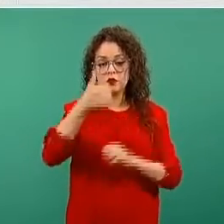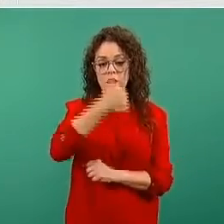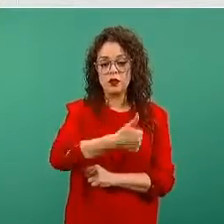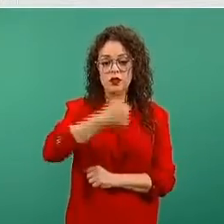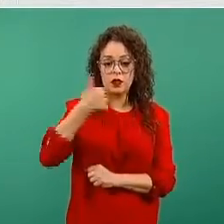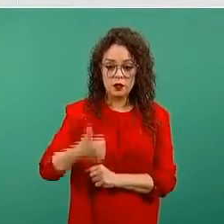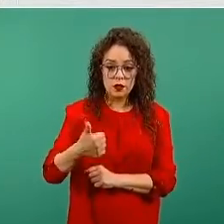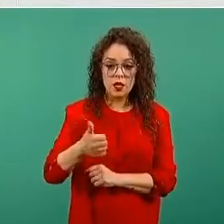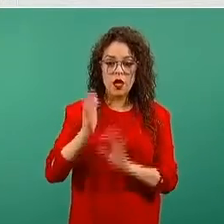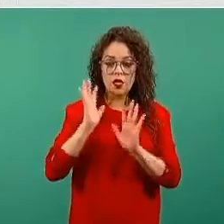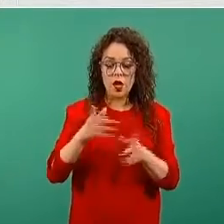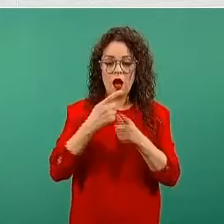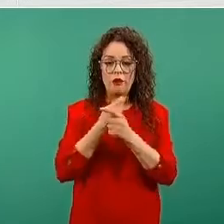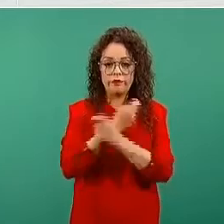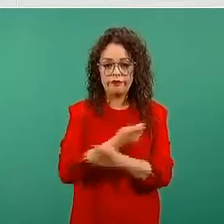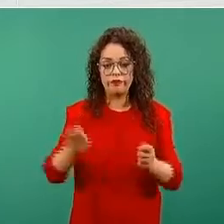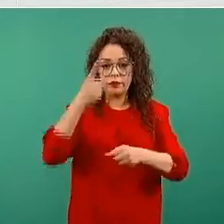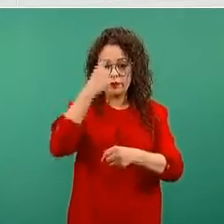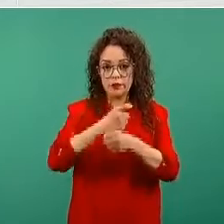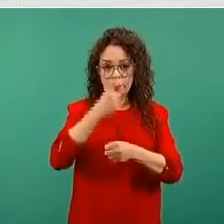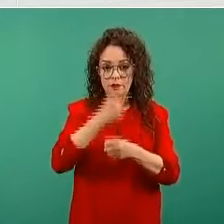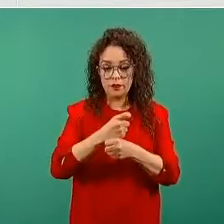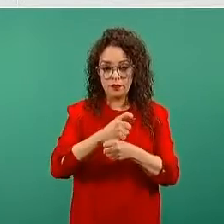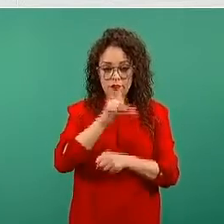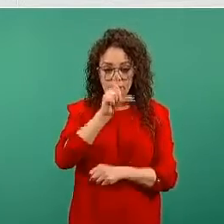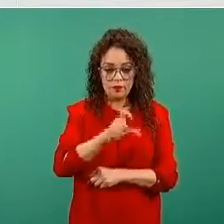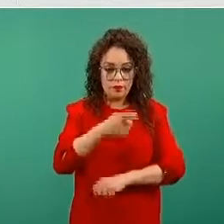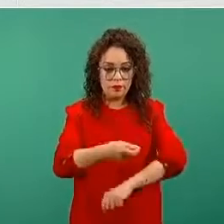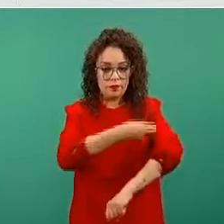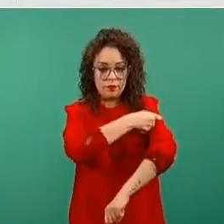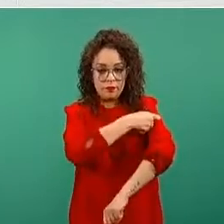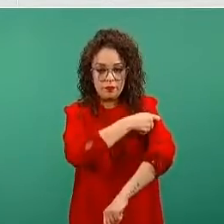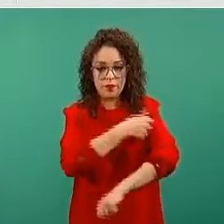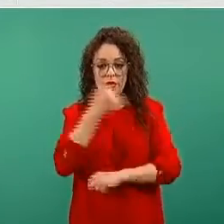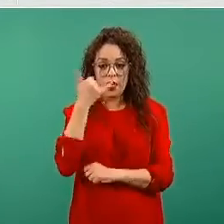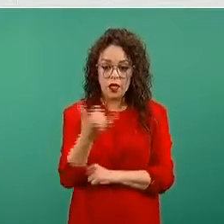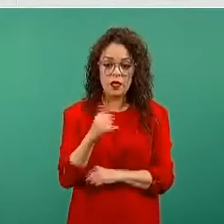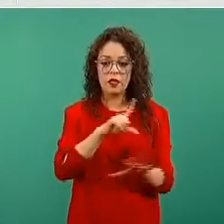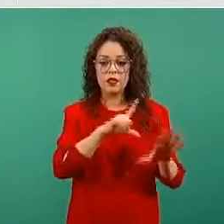7,155,866 que han recibido primera dosis, más